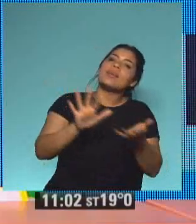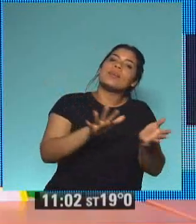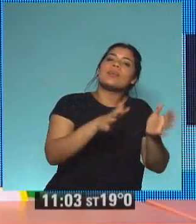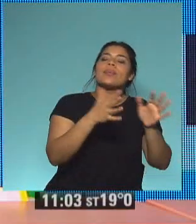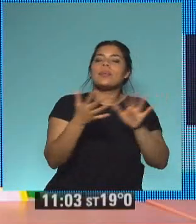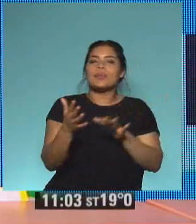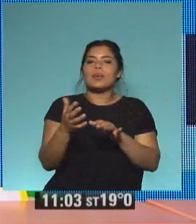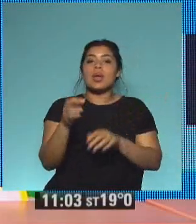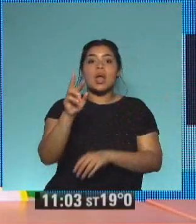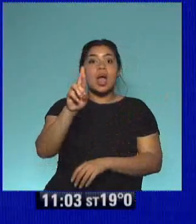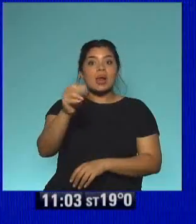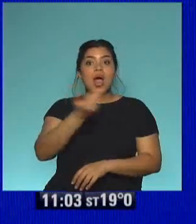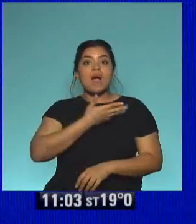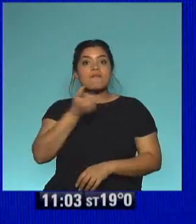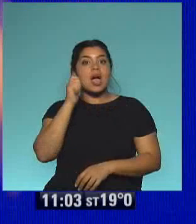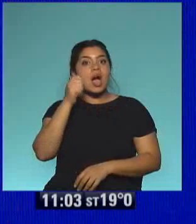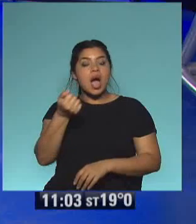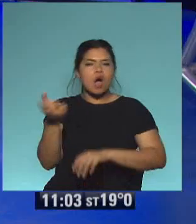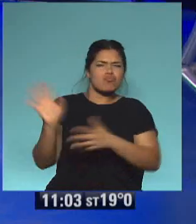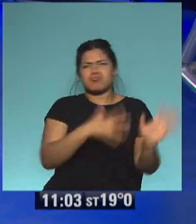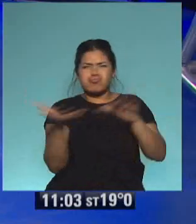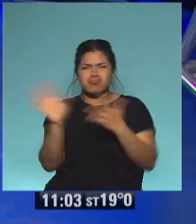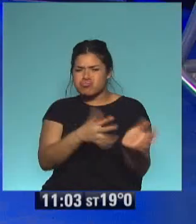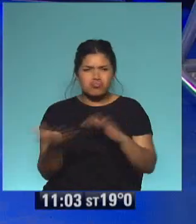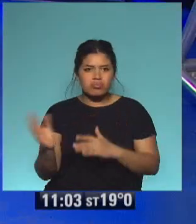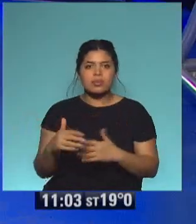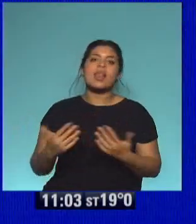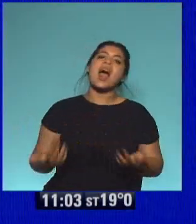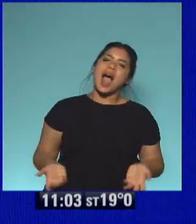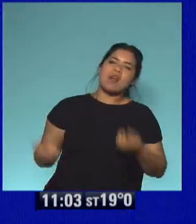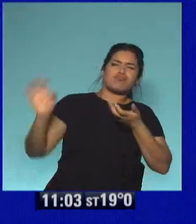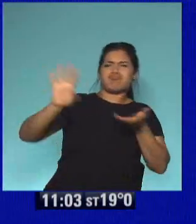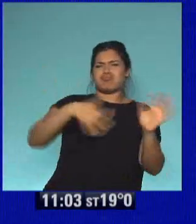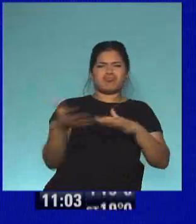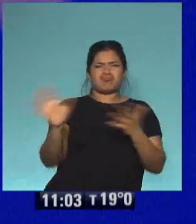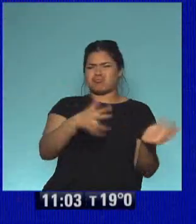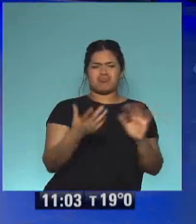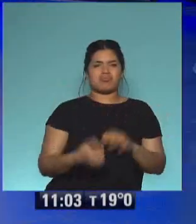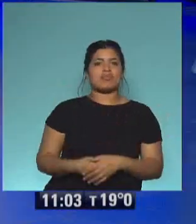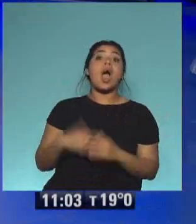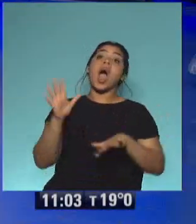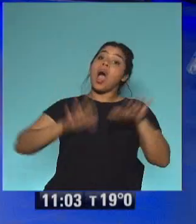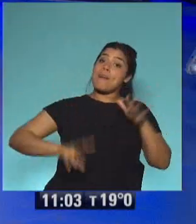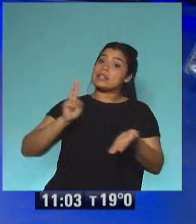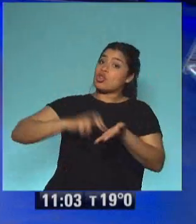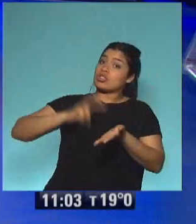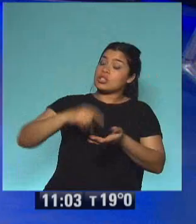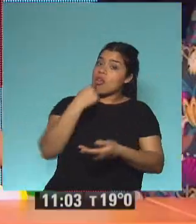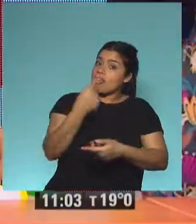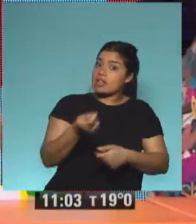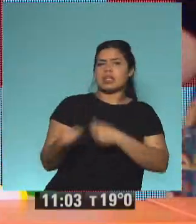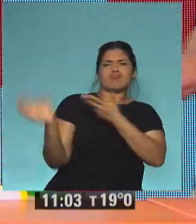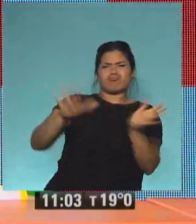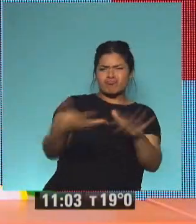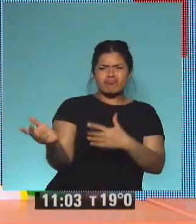ráfaga muy fuerte. Un viento que pasa rápido. Rápido. Cuando dicen bien. Ráfagas de tantos kilómetros por hora. Por es claro, se miden en kilómetros.